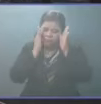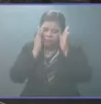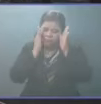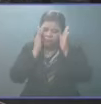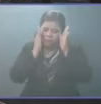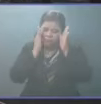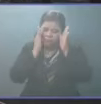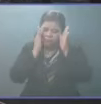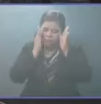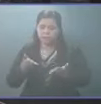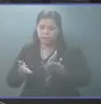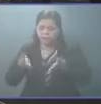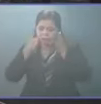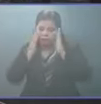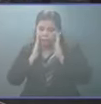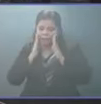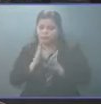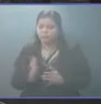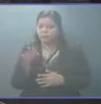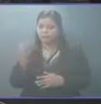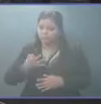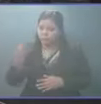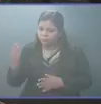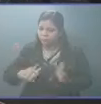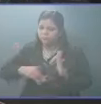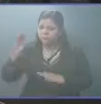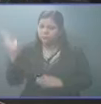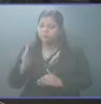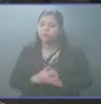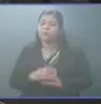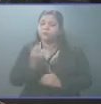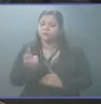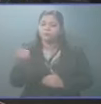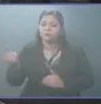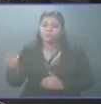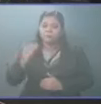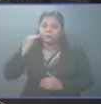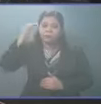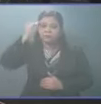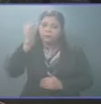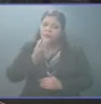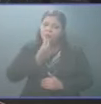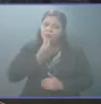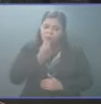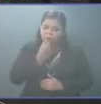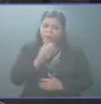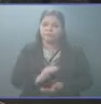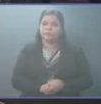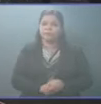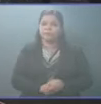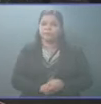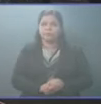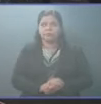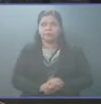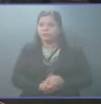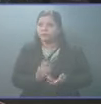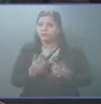servicios de atención de primaria que respondan a las necesidades de las personas mayores. Dicho